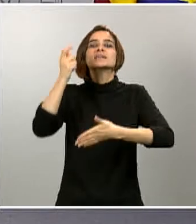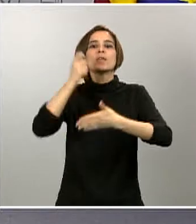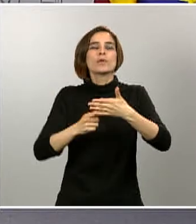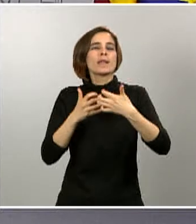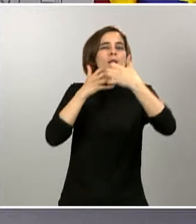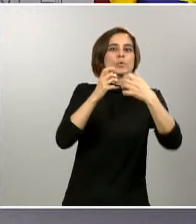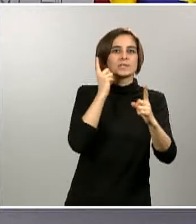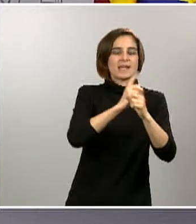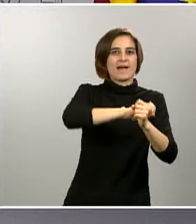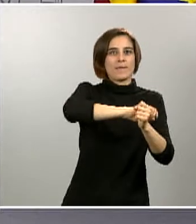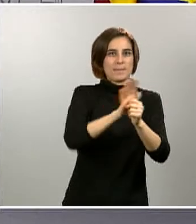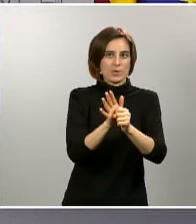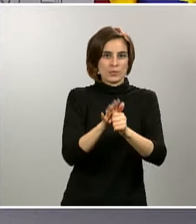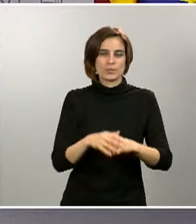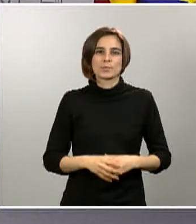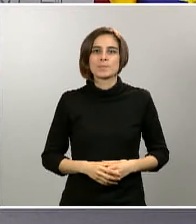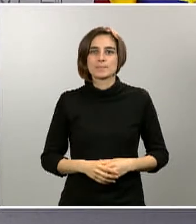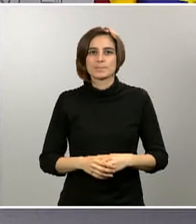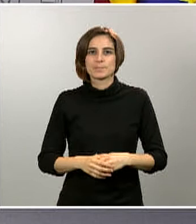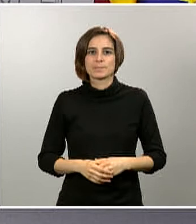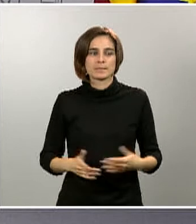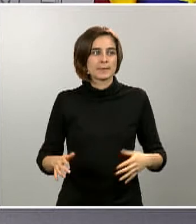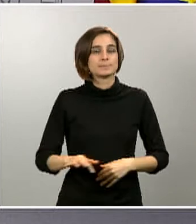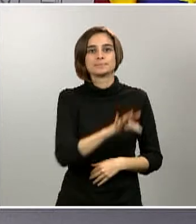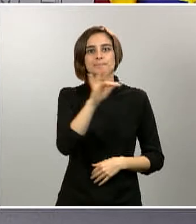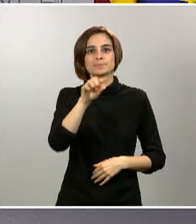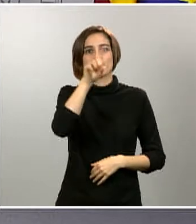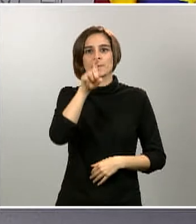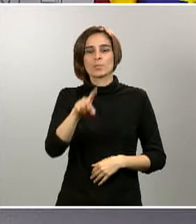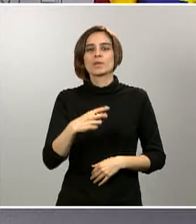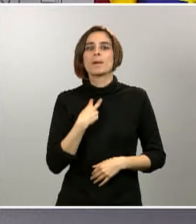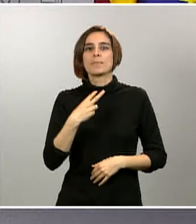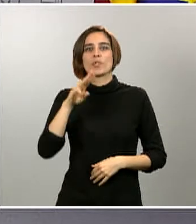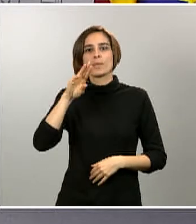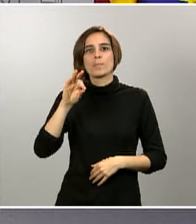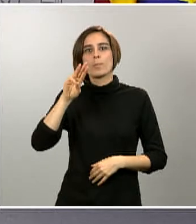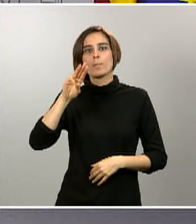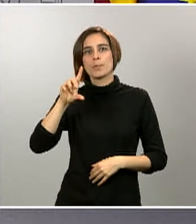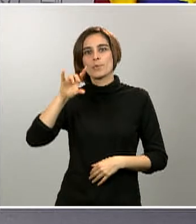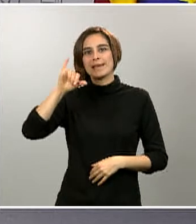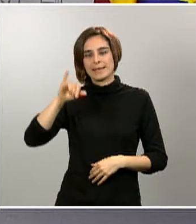Pasamos entonces a la siguiente pregunta. Como decía, es Voz Populi, quien está en uso de la palabra. Adelante, Voz Populi.